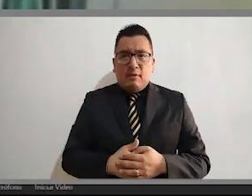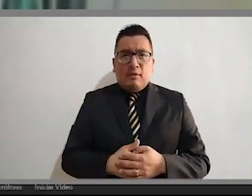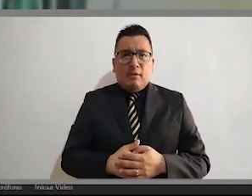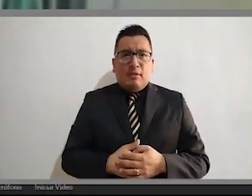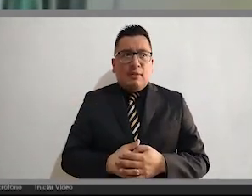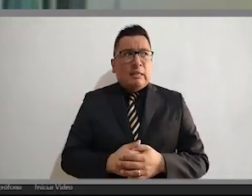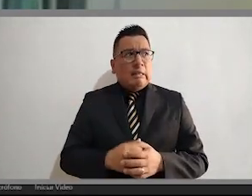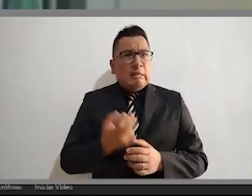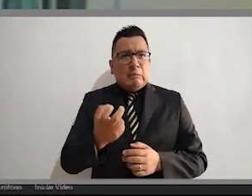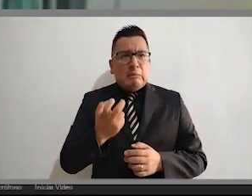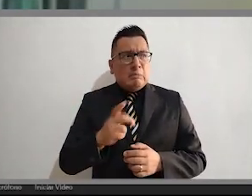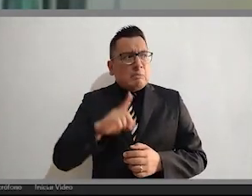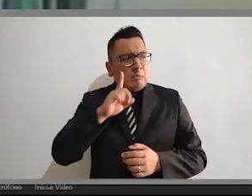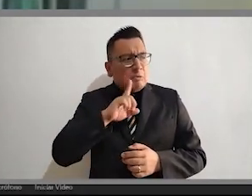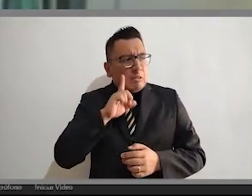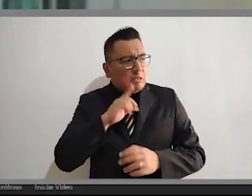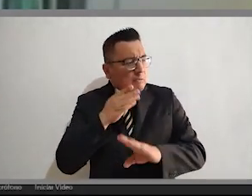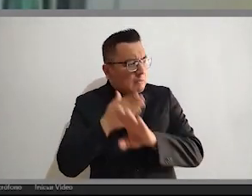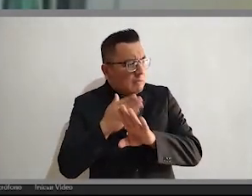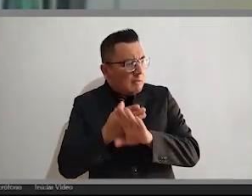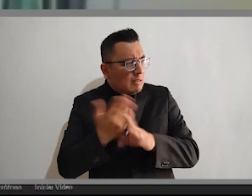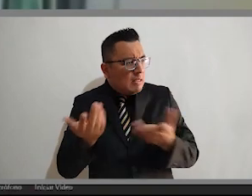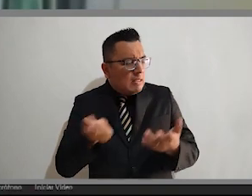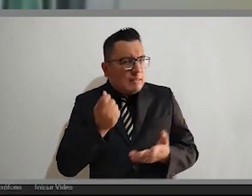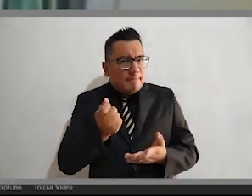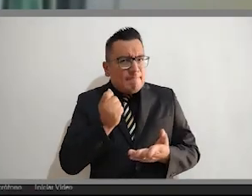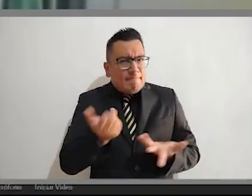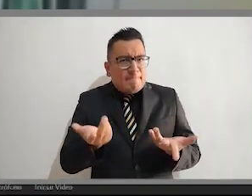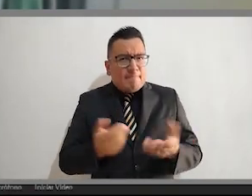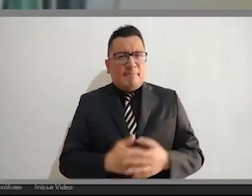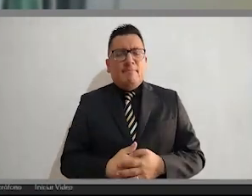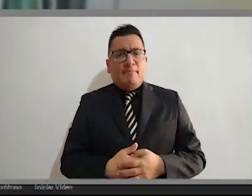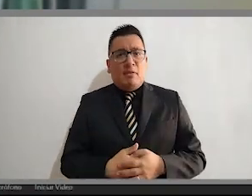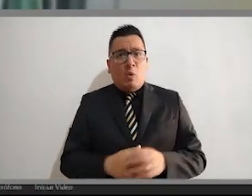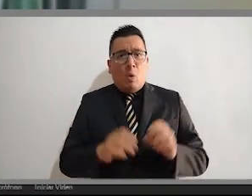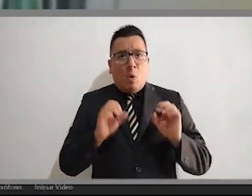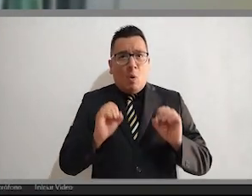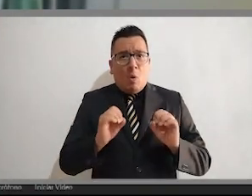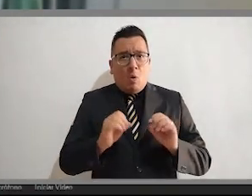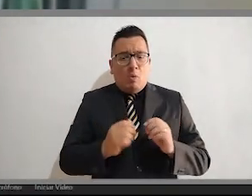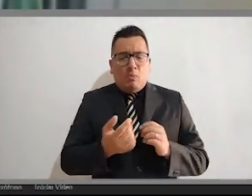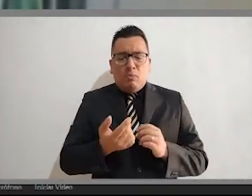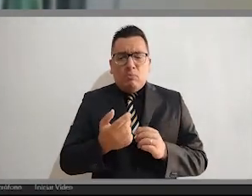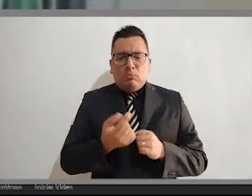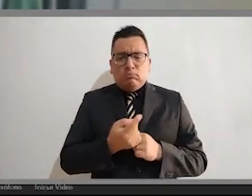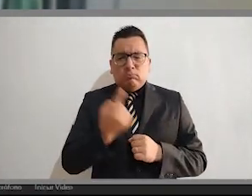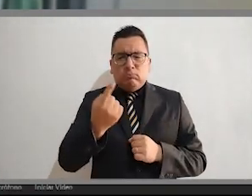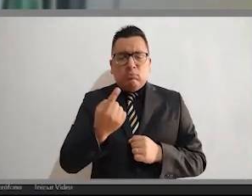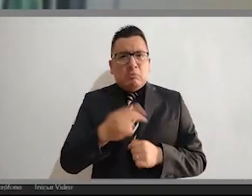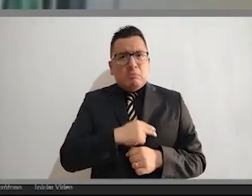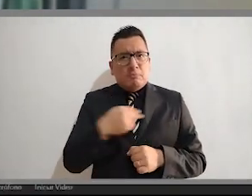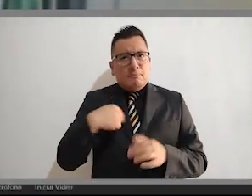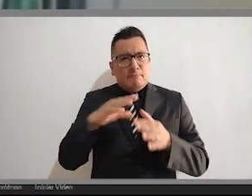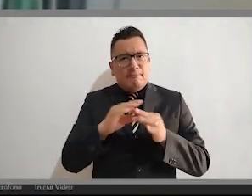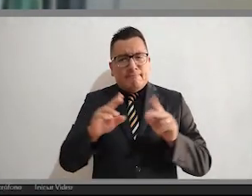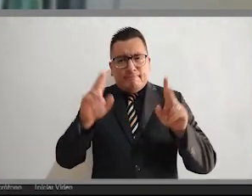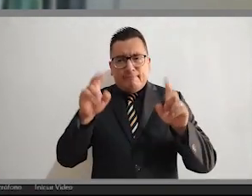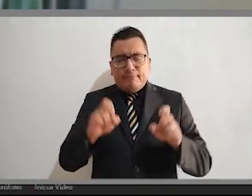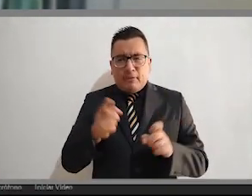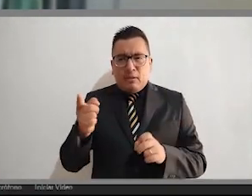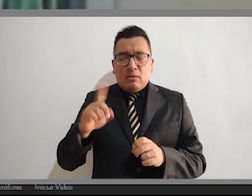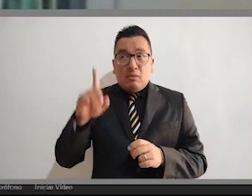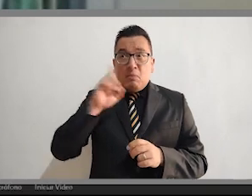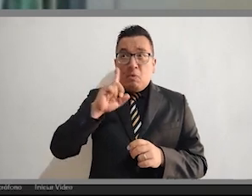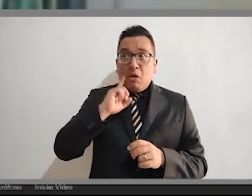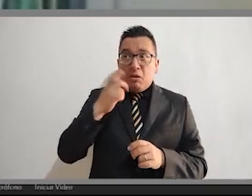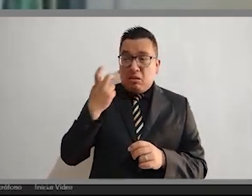hablamos de la violencia política específicamente, y por qué cuando hablamos de violencia política por razón